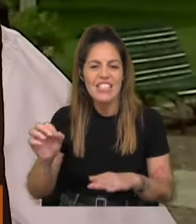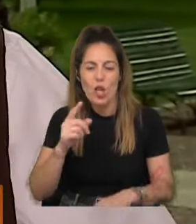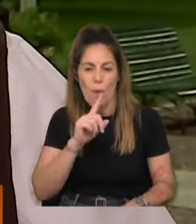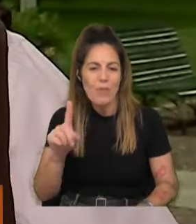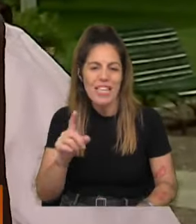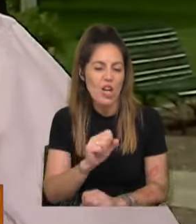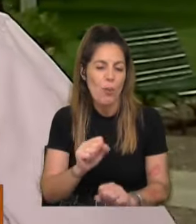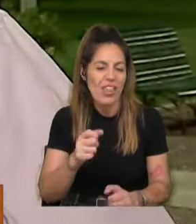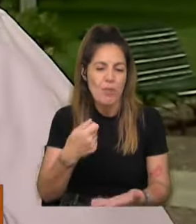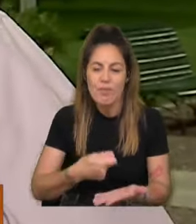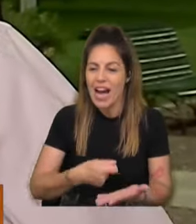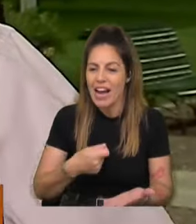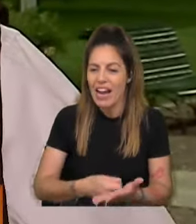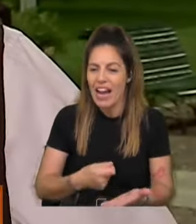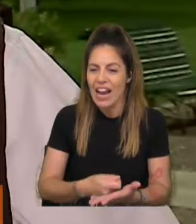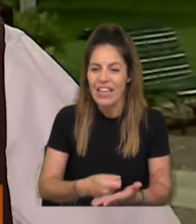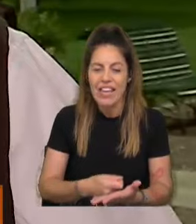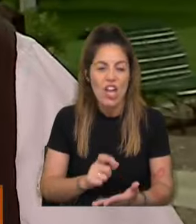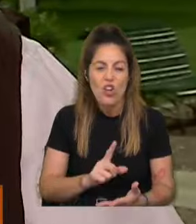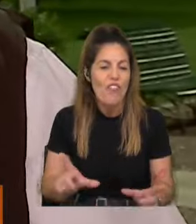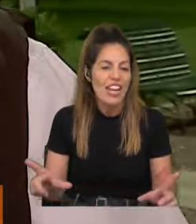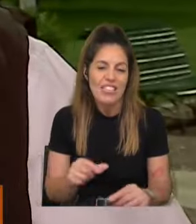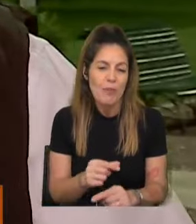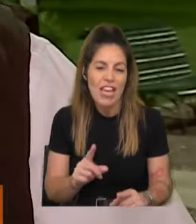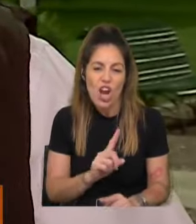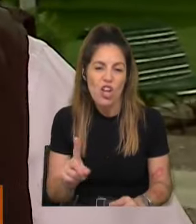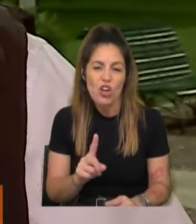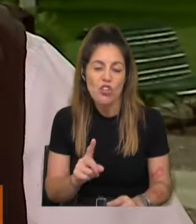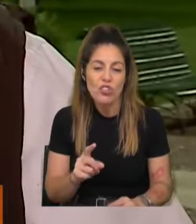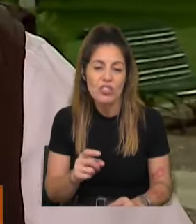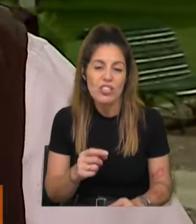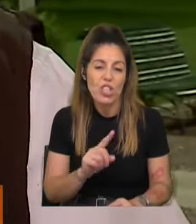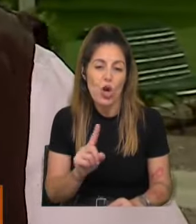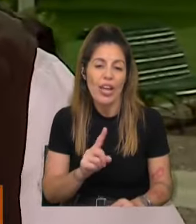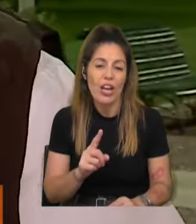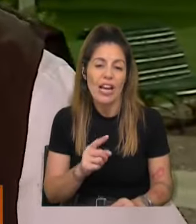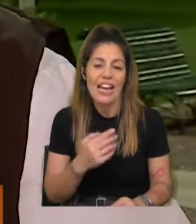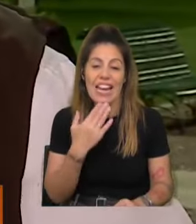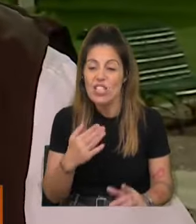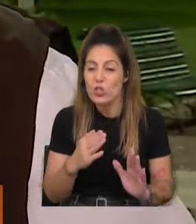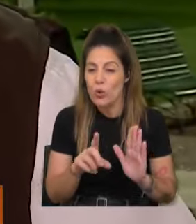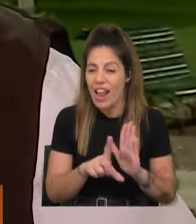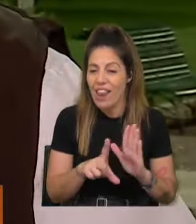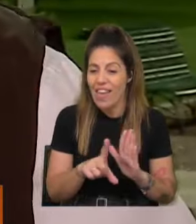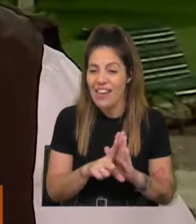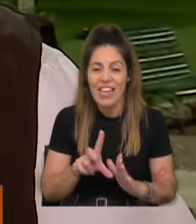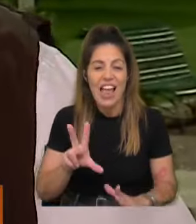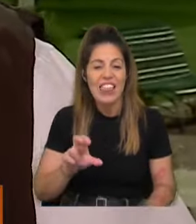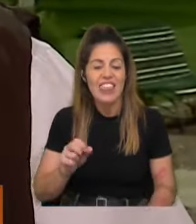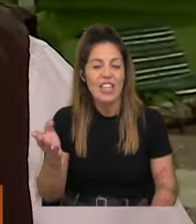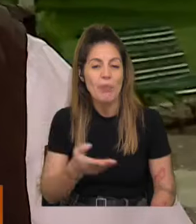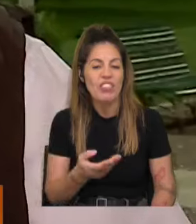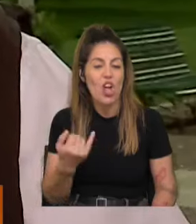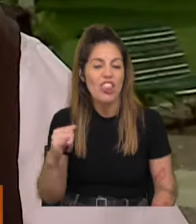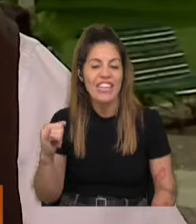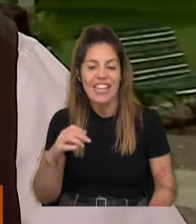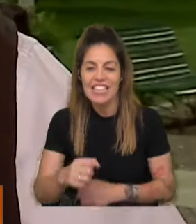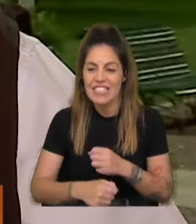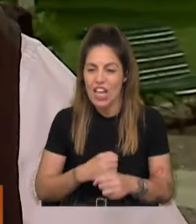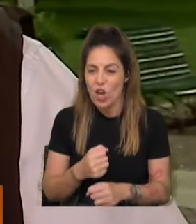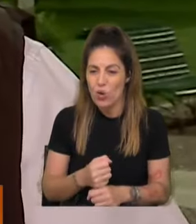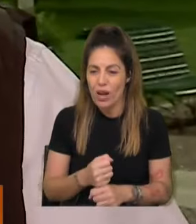incobrable que que no van a salir si no es a través de una ley eh un 30% de interés anual que ponemos